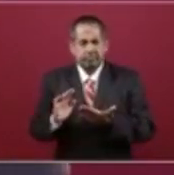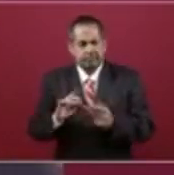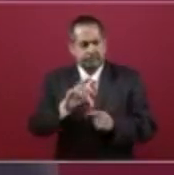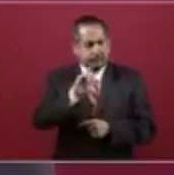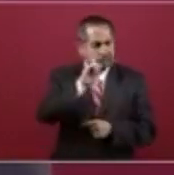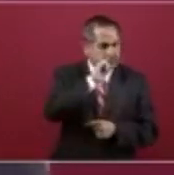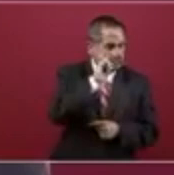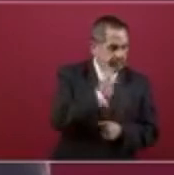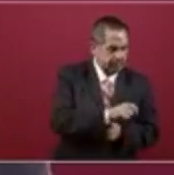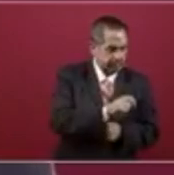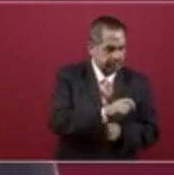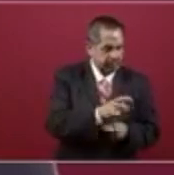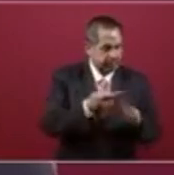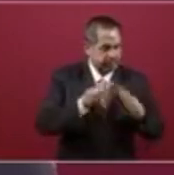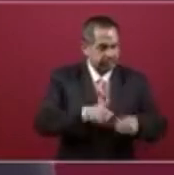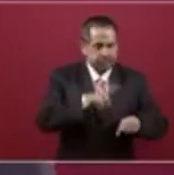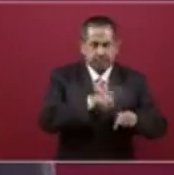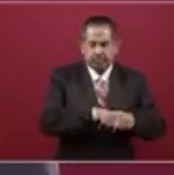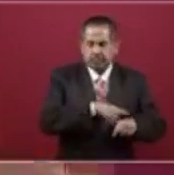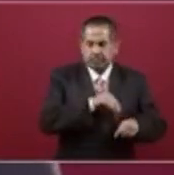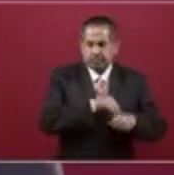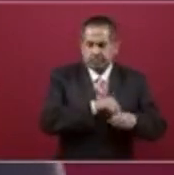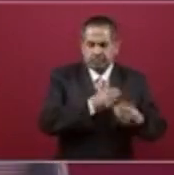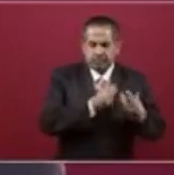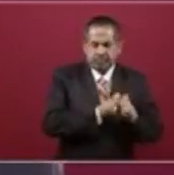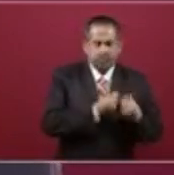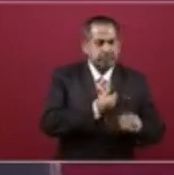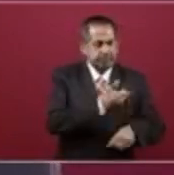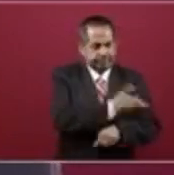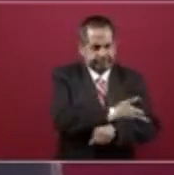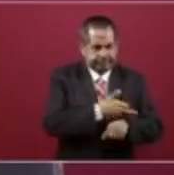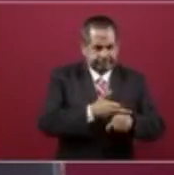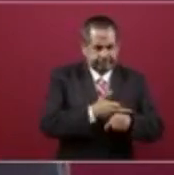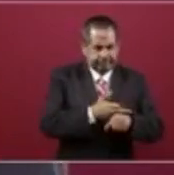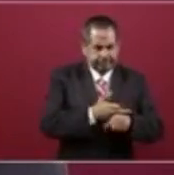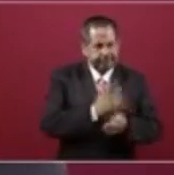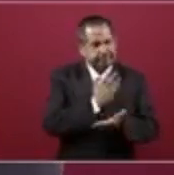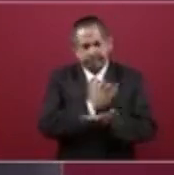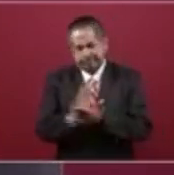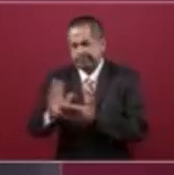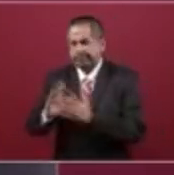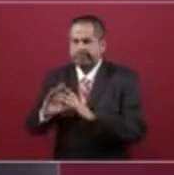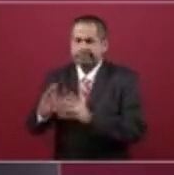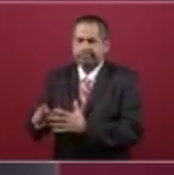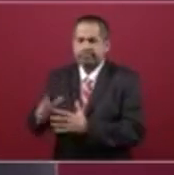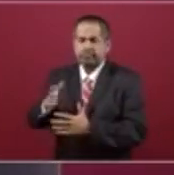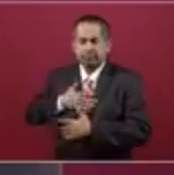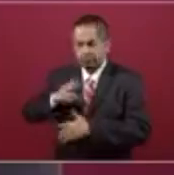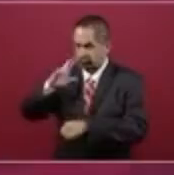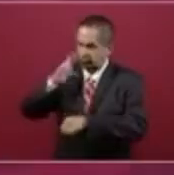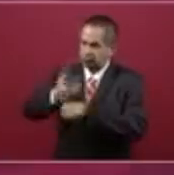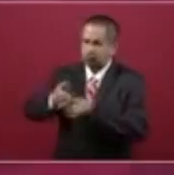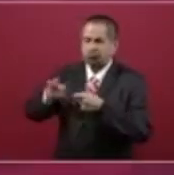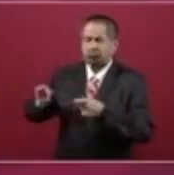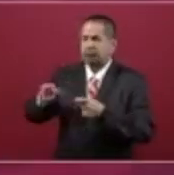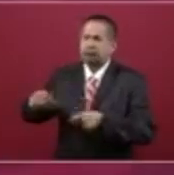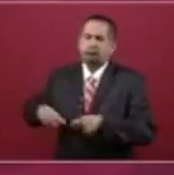amistoso, lo personal, lo familiar con mi responsabilidad